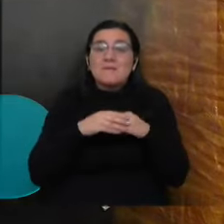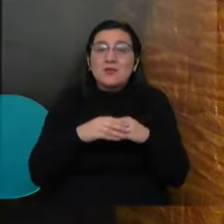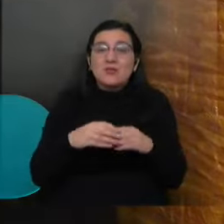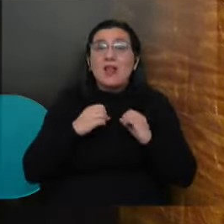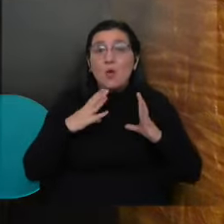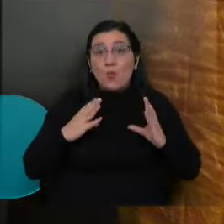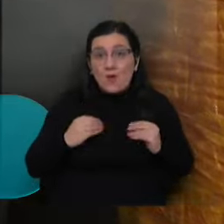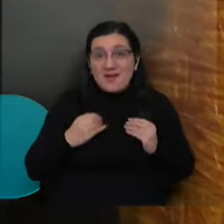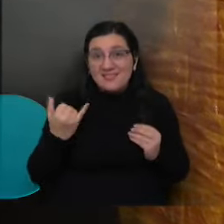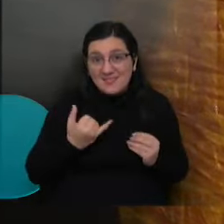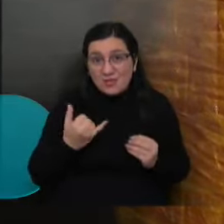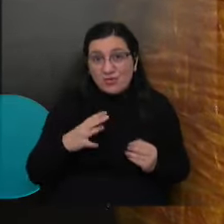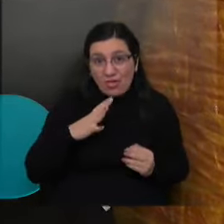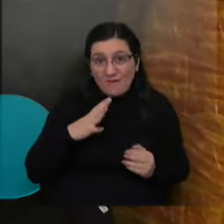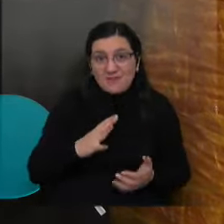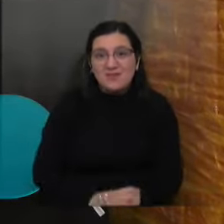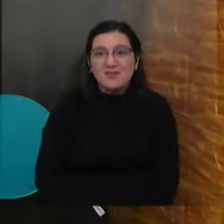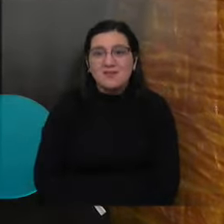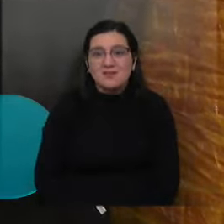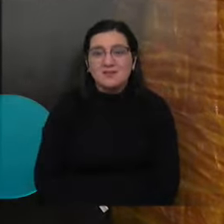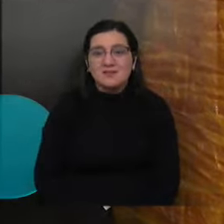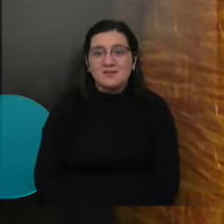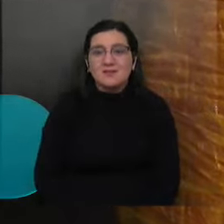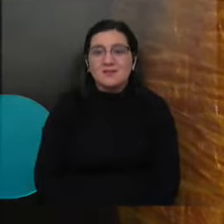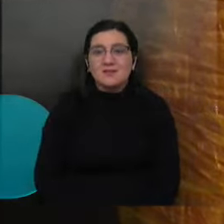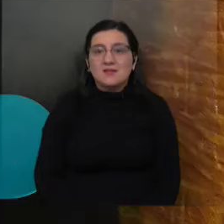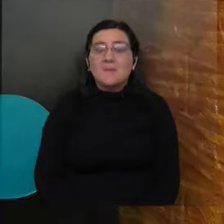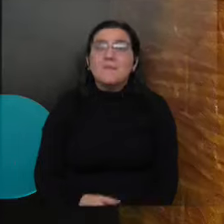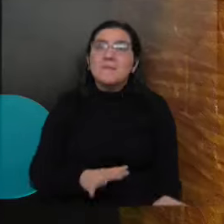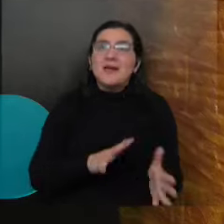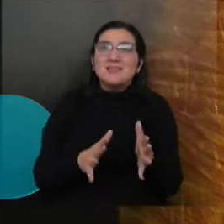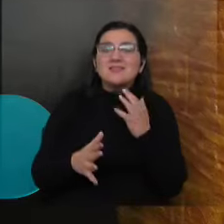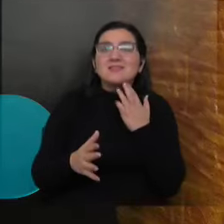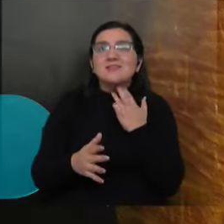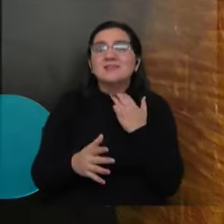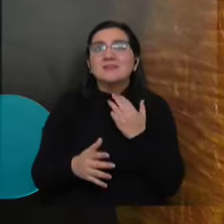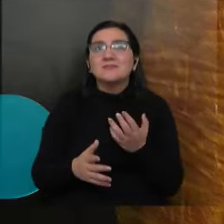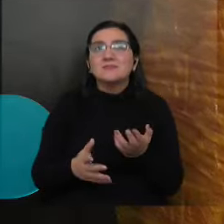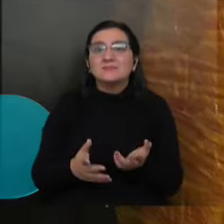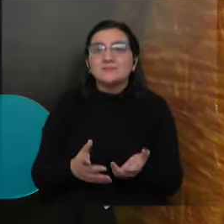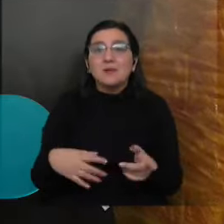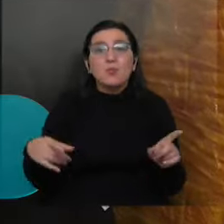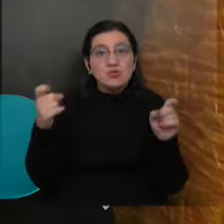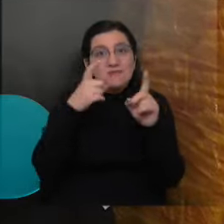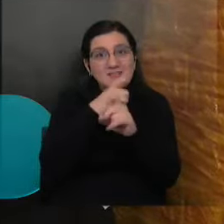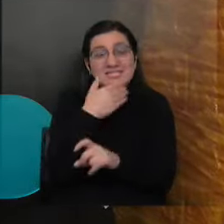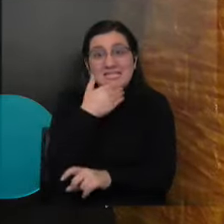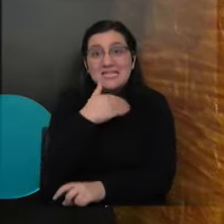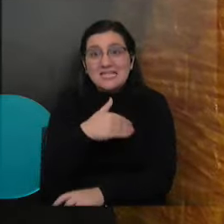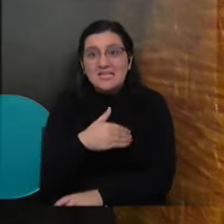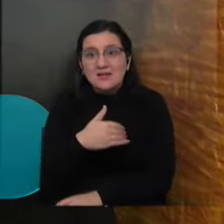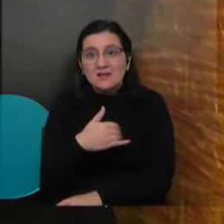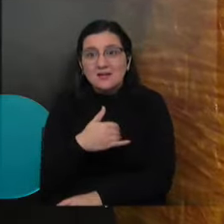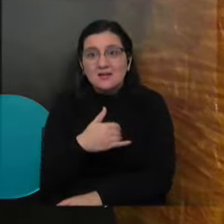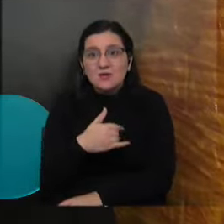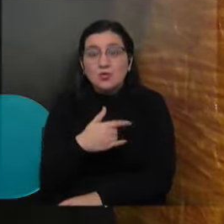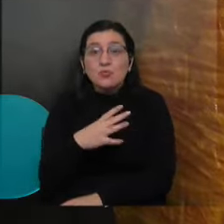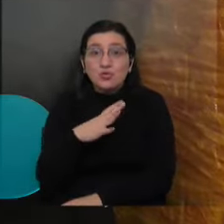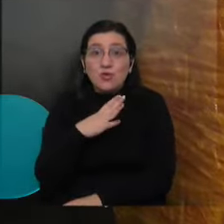amigos de la escuela todavía este me sigue pareciendo medio difícil de entender como hoy nos